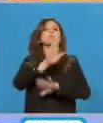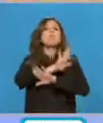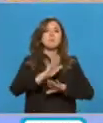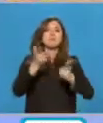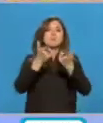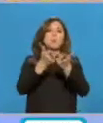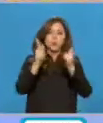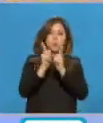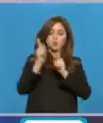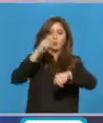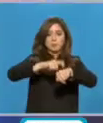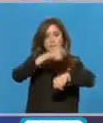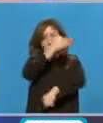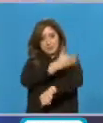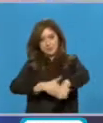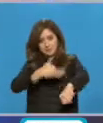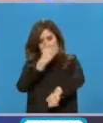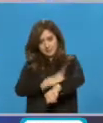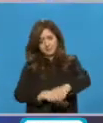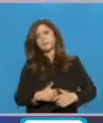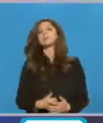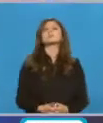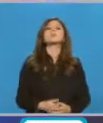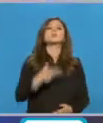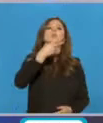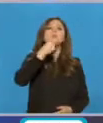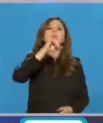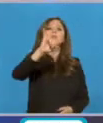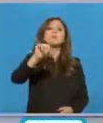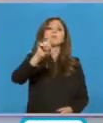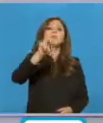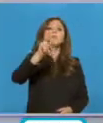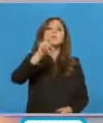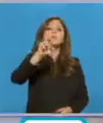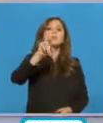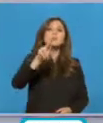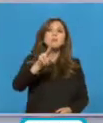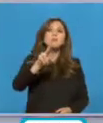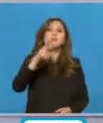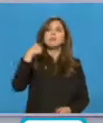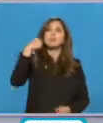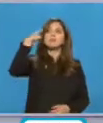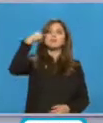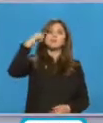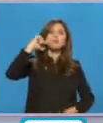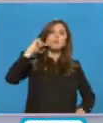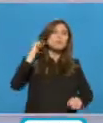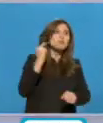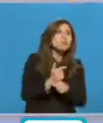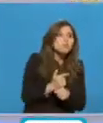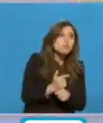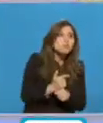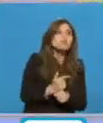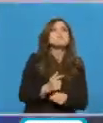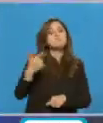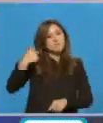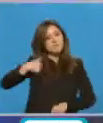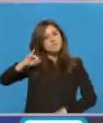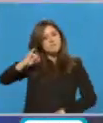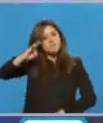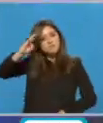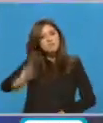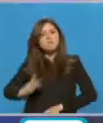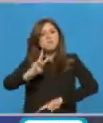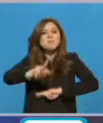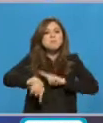son en la tarde. Javier Batis, en el momento en el que se da cuenta de que aquello era un fenómeno, Sí fue. intenta llegar al festival, pero ya no